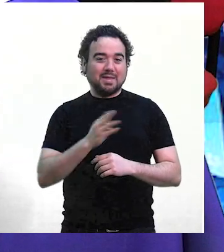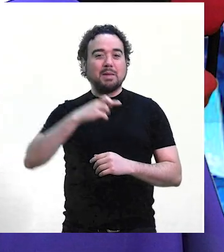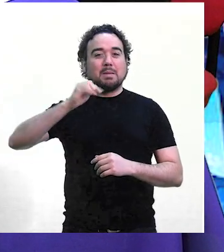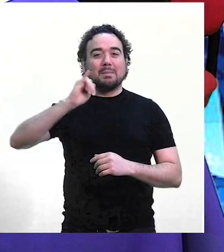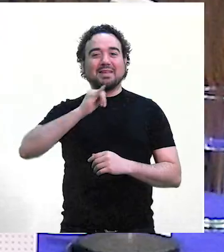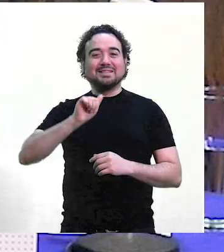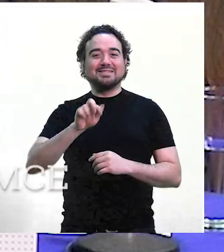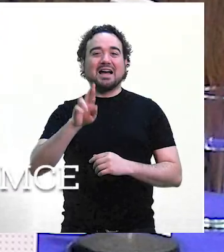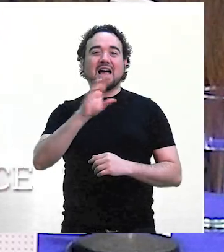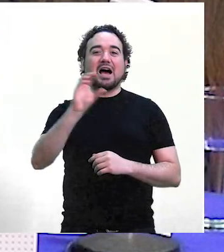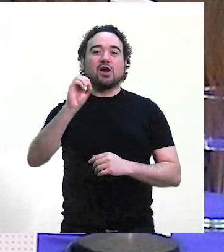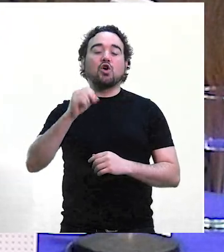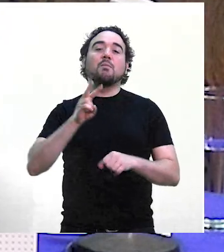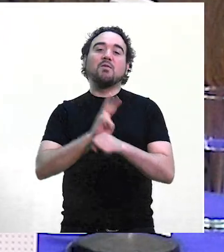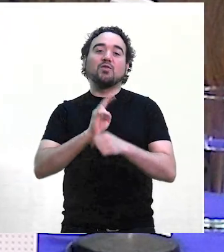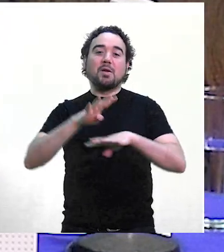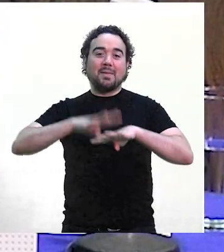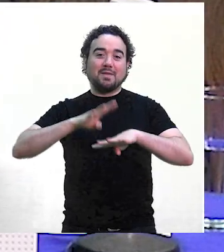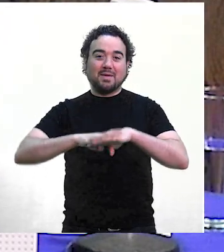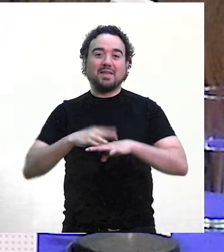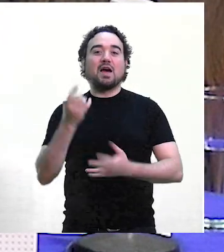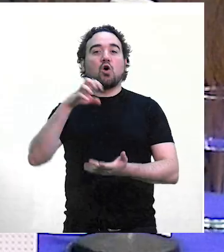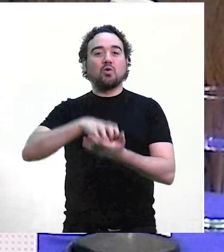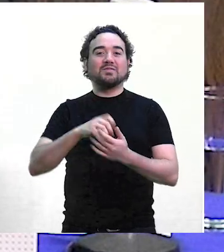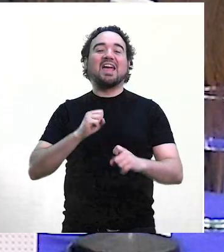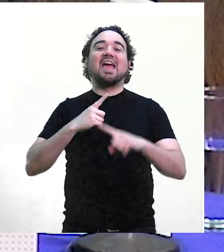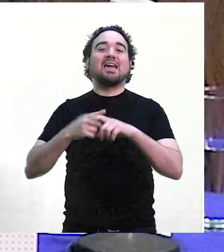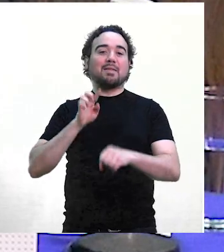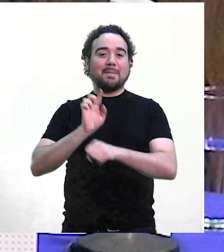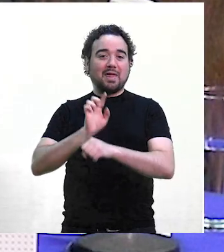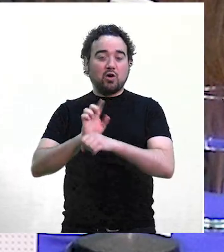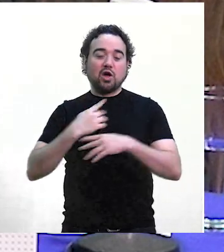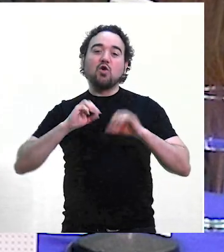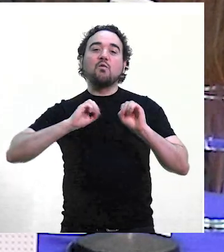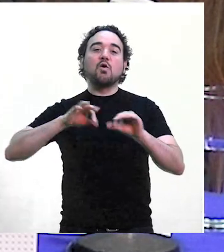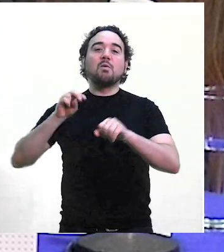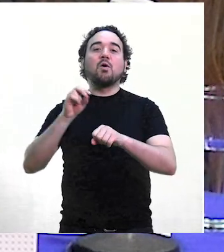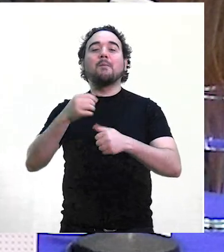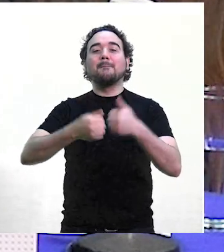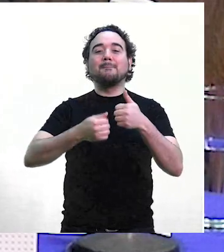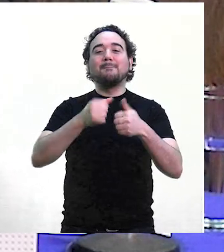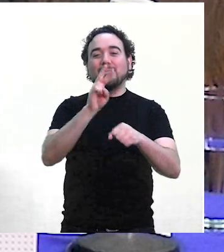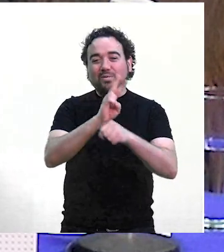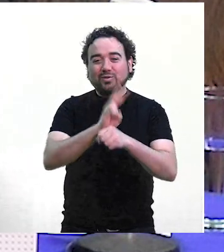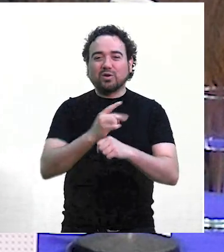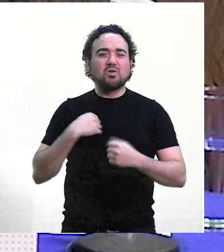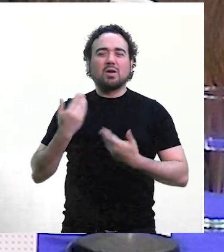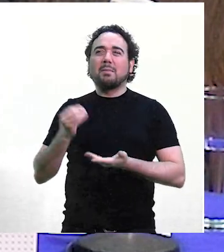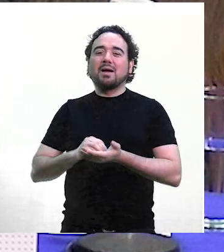de matemáticas de la UMCE, del ex pedagógico, formadora de profesores. ¿Qué más